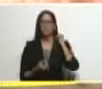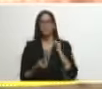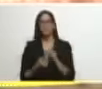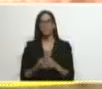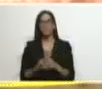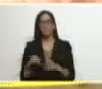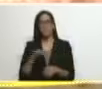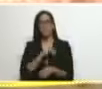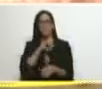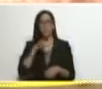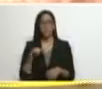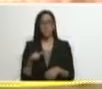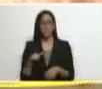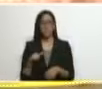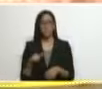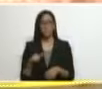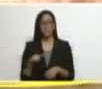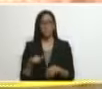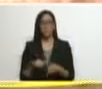Igualmente,